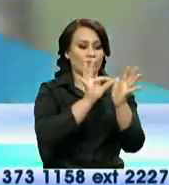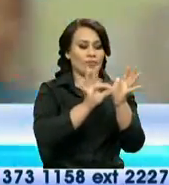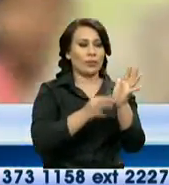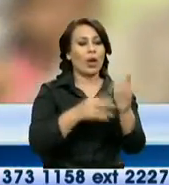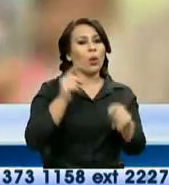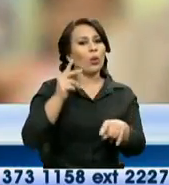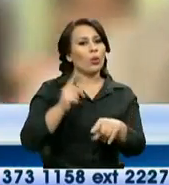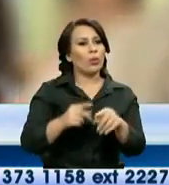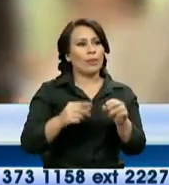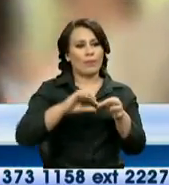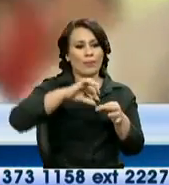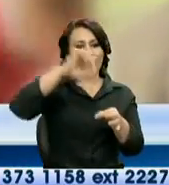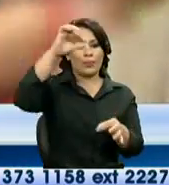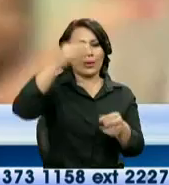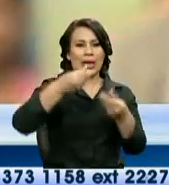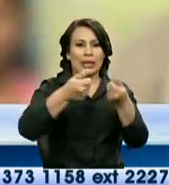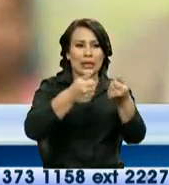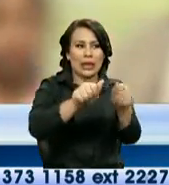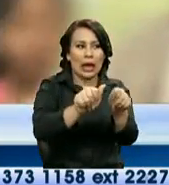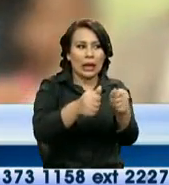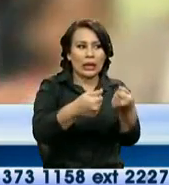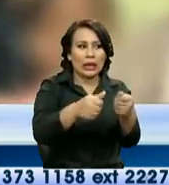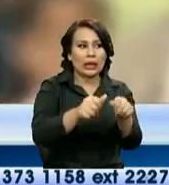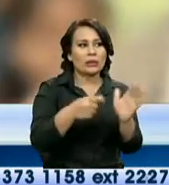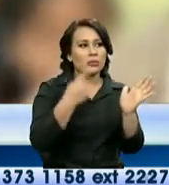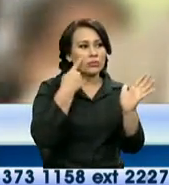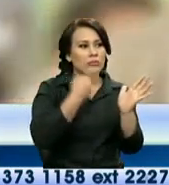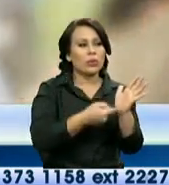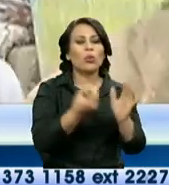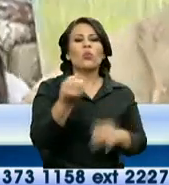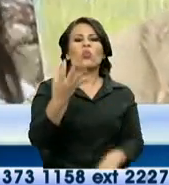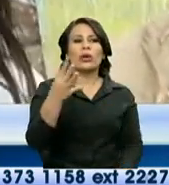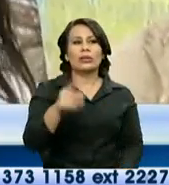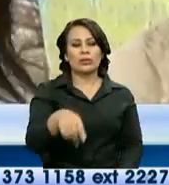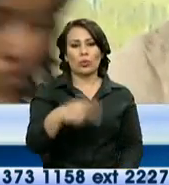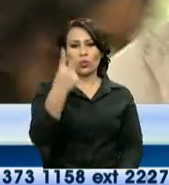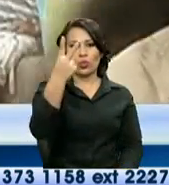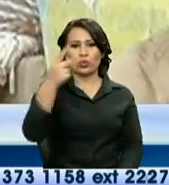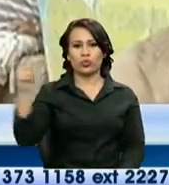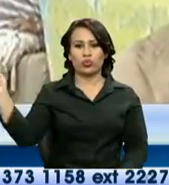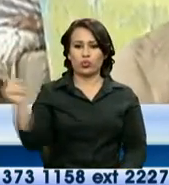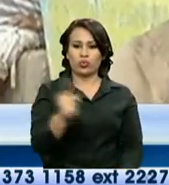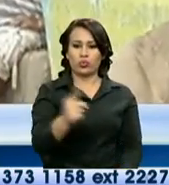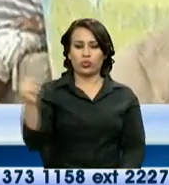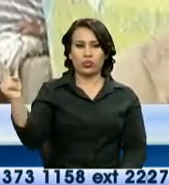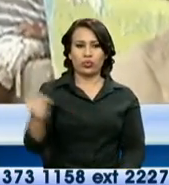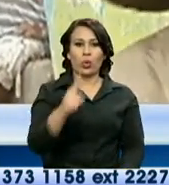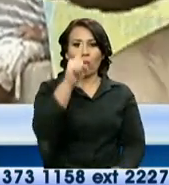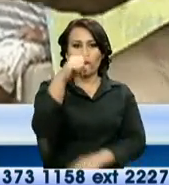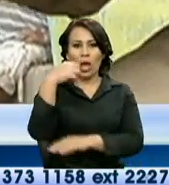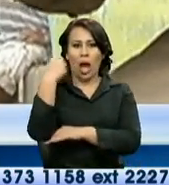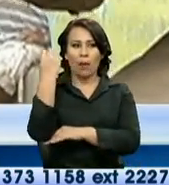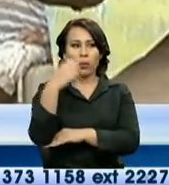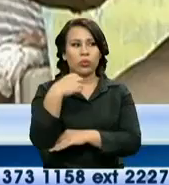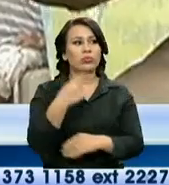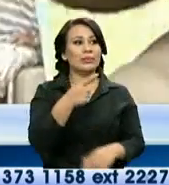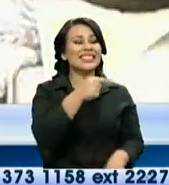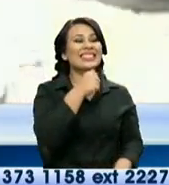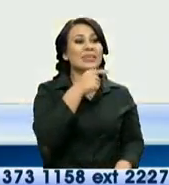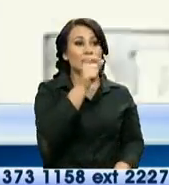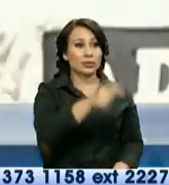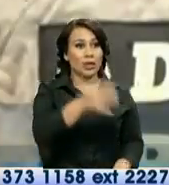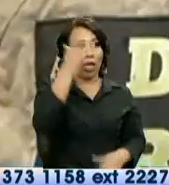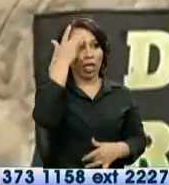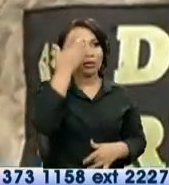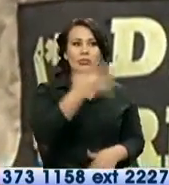inflamable, como madera, cartón, que suele haber en esto aquí. Más o menos, ¿cuántas unidades se necesitaron? Dos unidades y una ambulancia. ¿Heridos? No, ninguno, la dueña de casa la tenemos aquí.